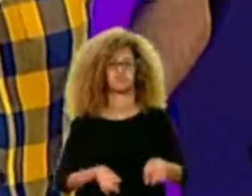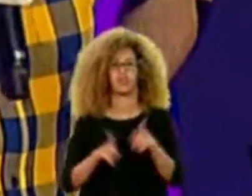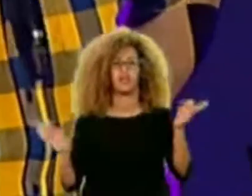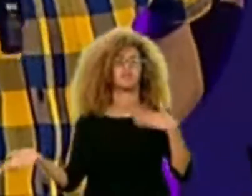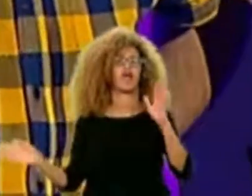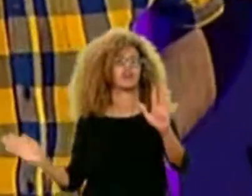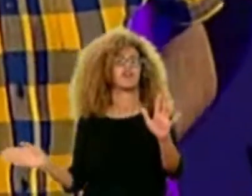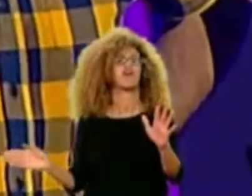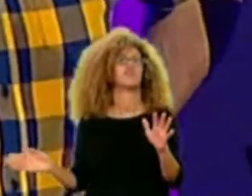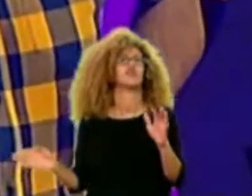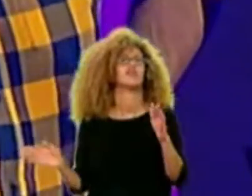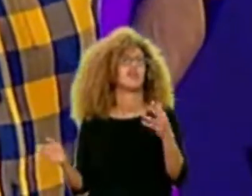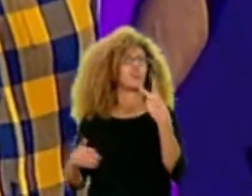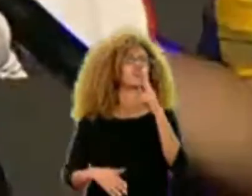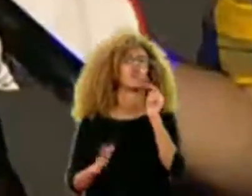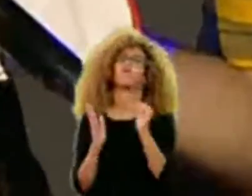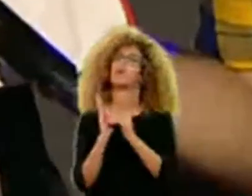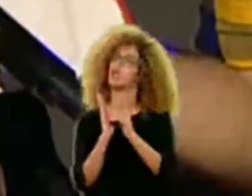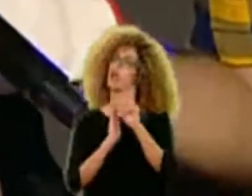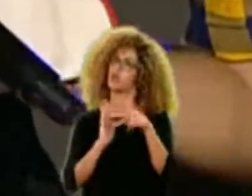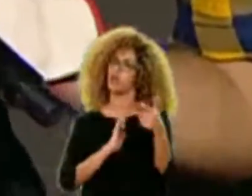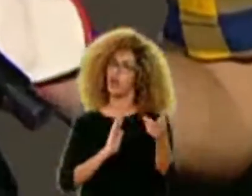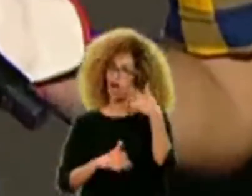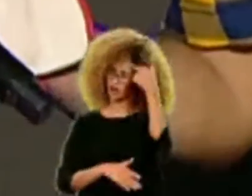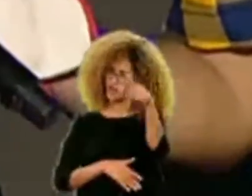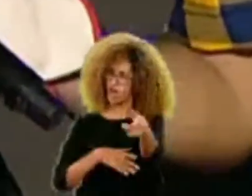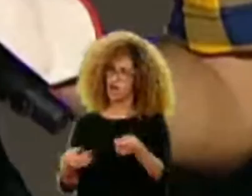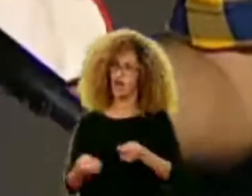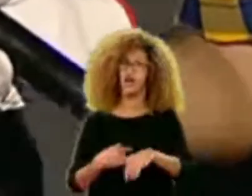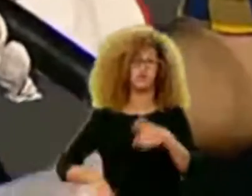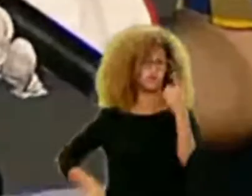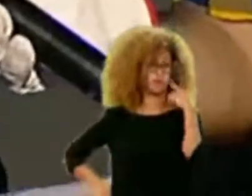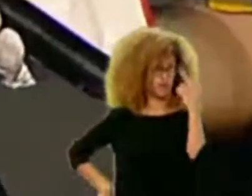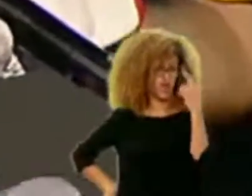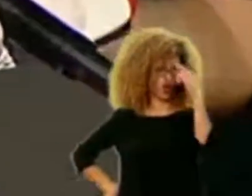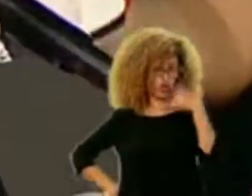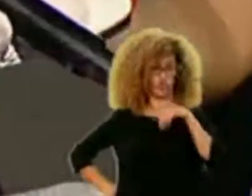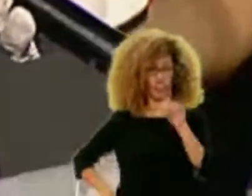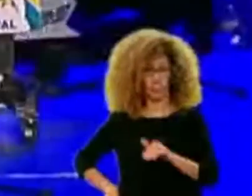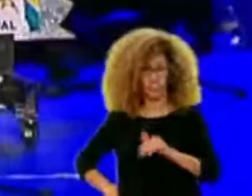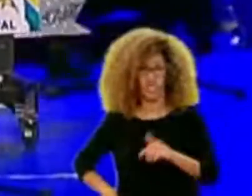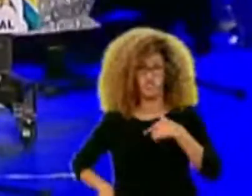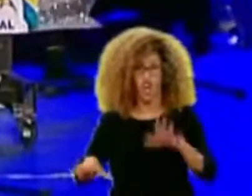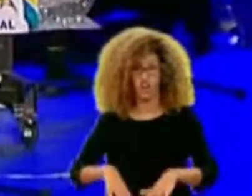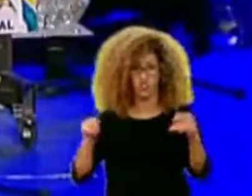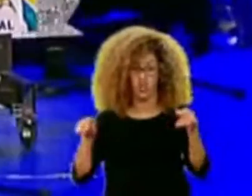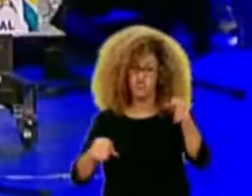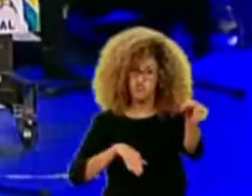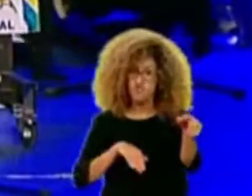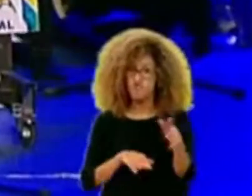euros. Yo, usted sí que sabe regatear, Pinito. Bueno, yo cuando era chico jugaba en el Aruca, mira, la espaldiña y la bicicleta la tenía